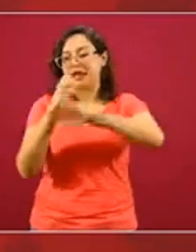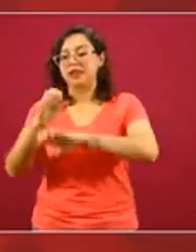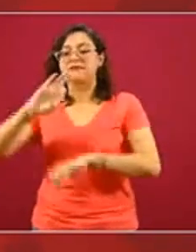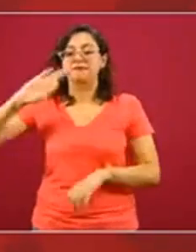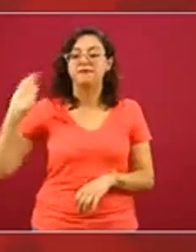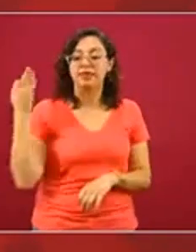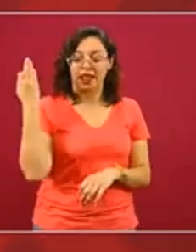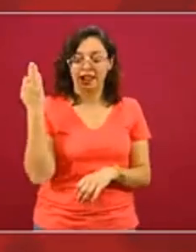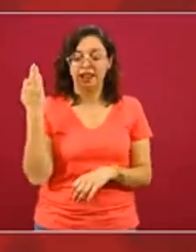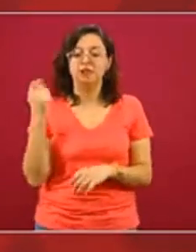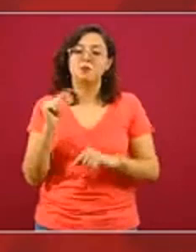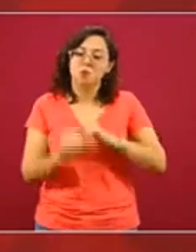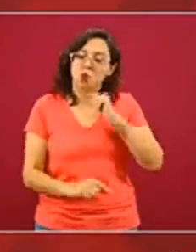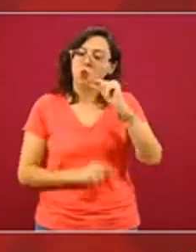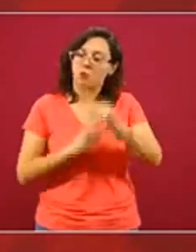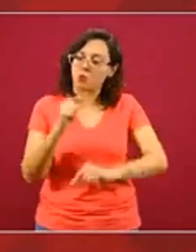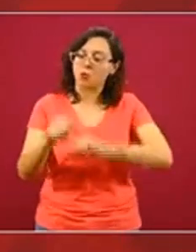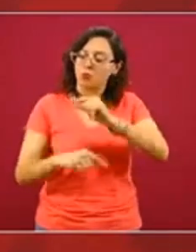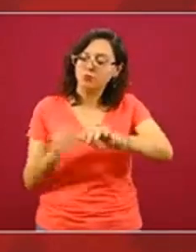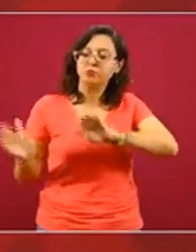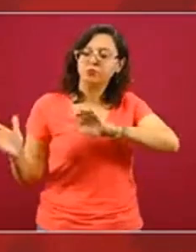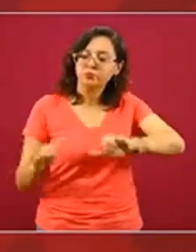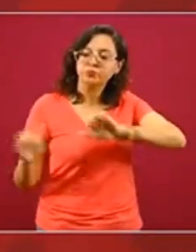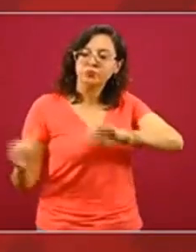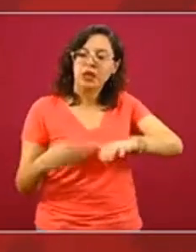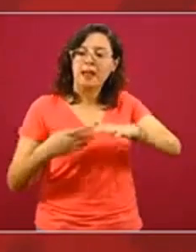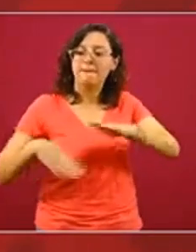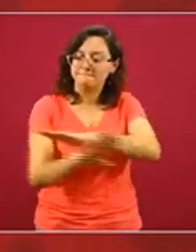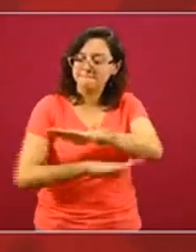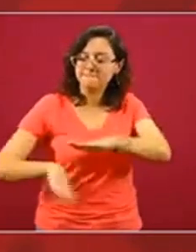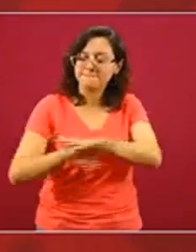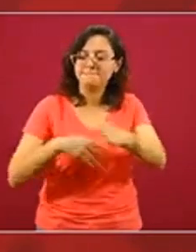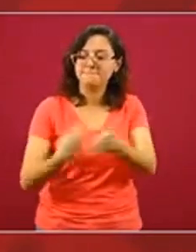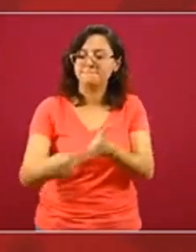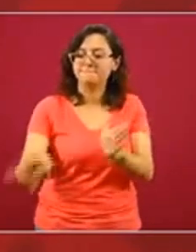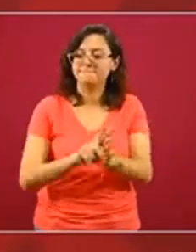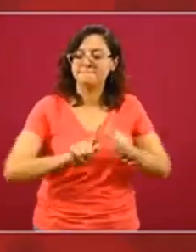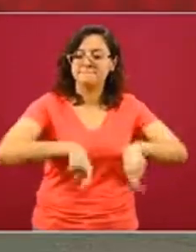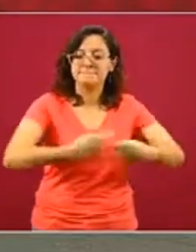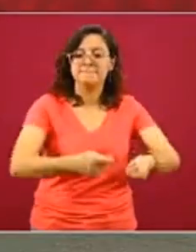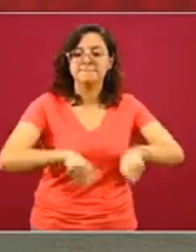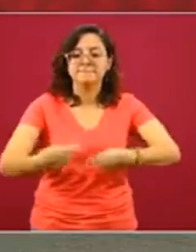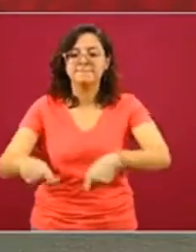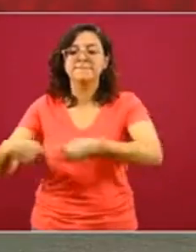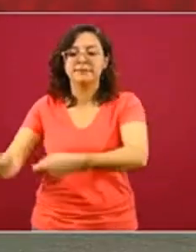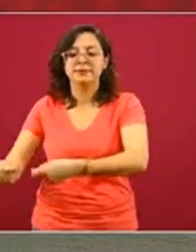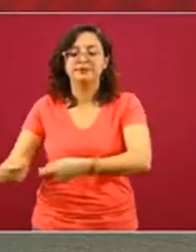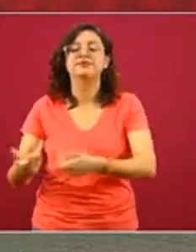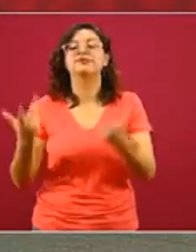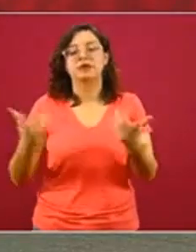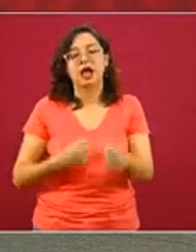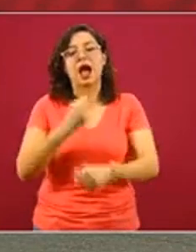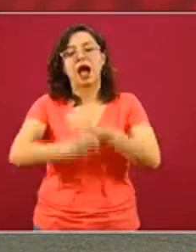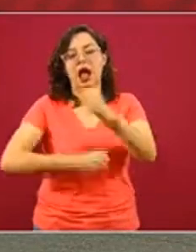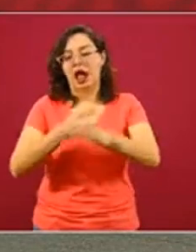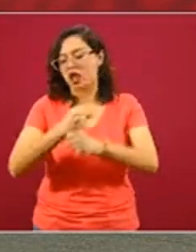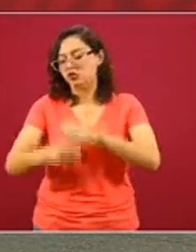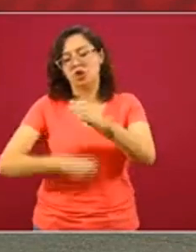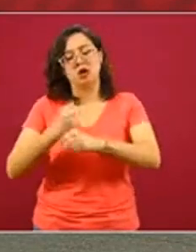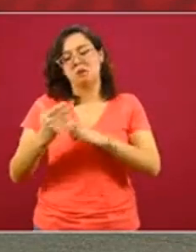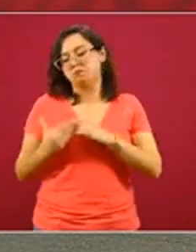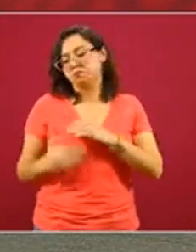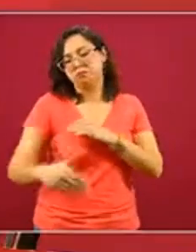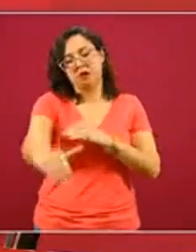es un proceso gradual que inició con la creación del INSABI y nos va a llevar, desde luego, todos los años de esta